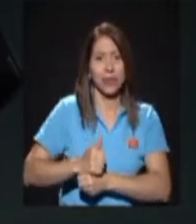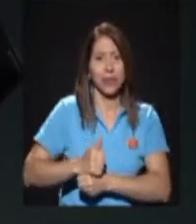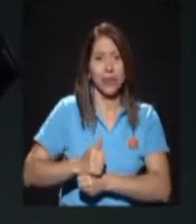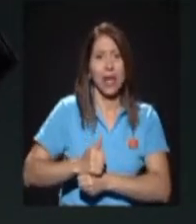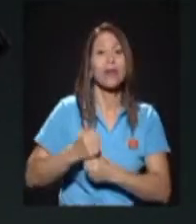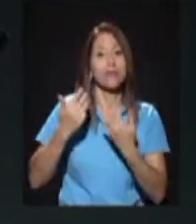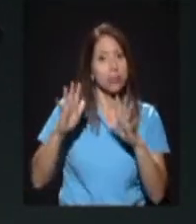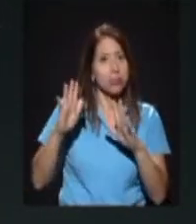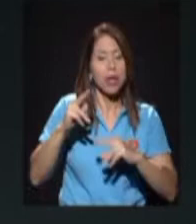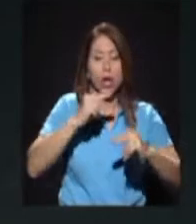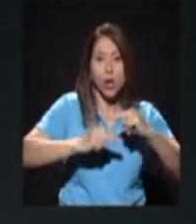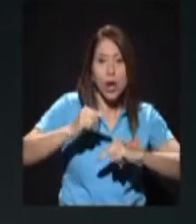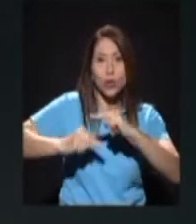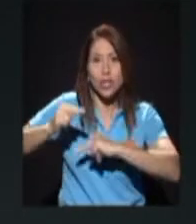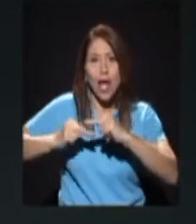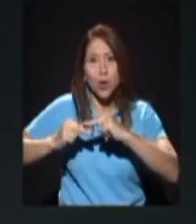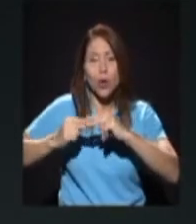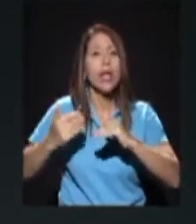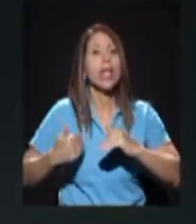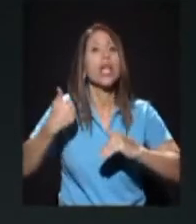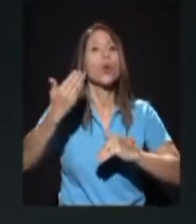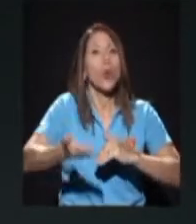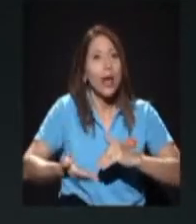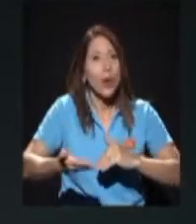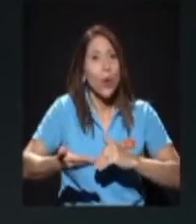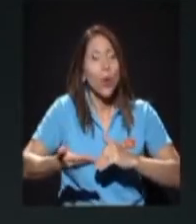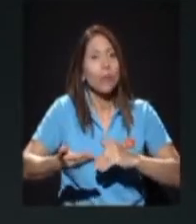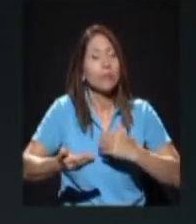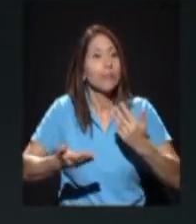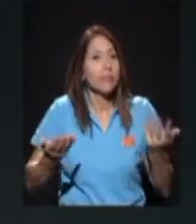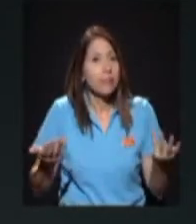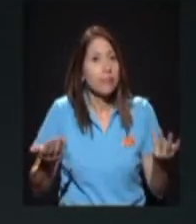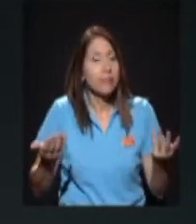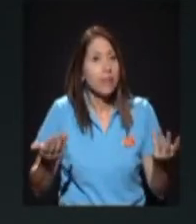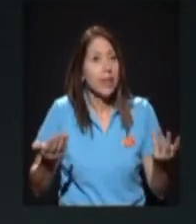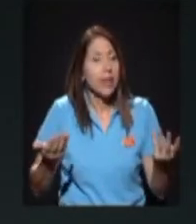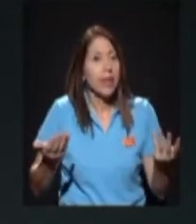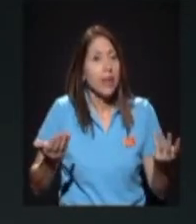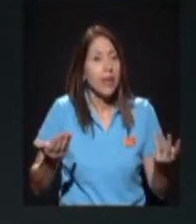lo negociaron y luego se sentó en él. Yo no sé si